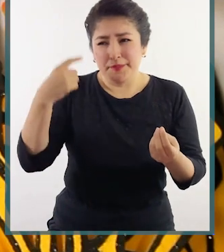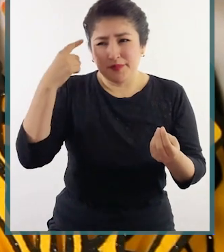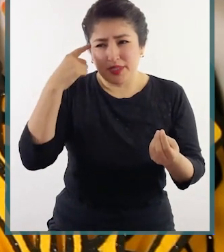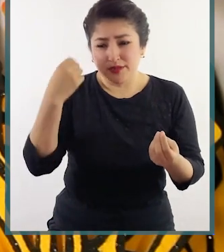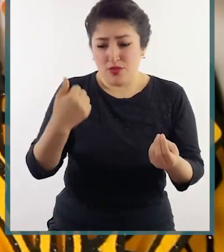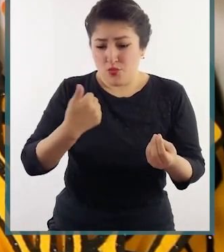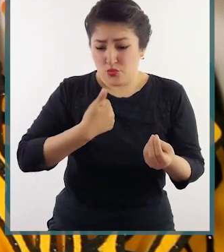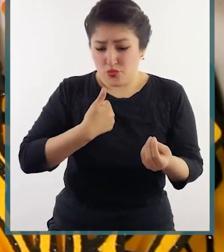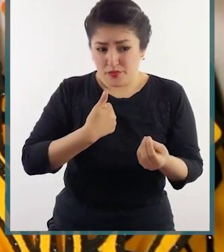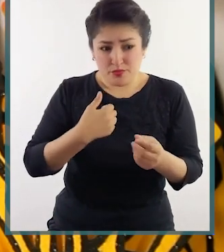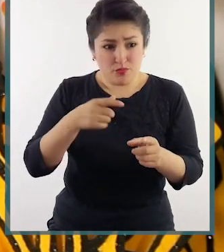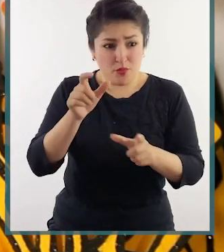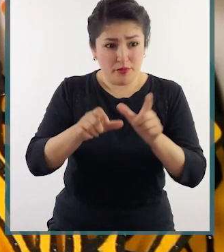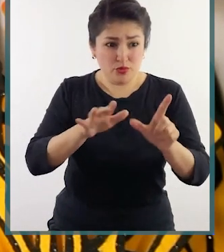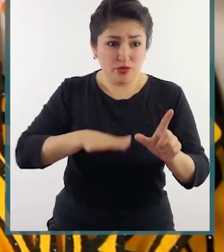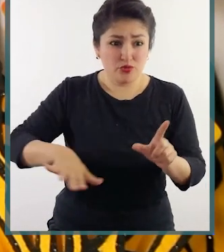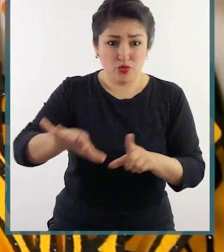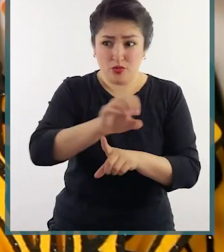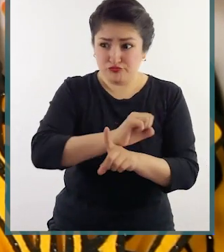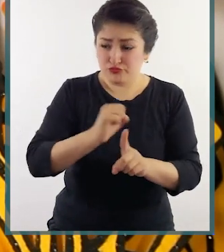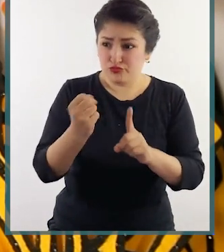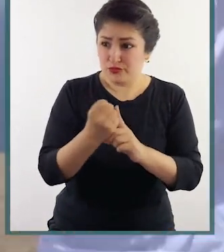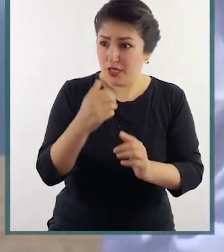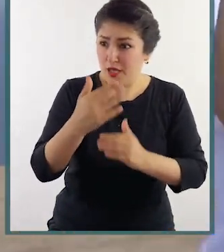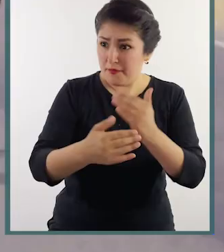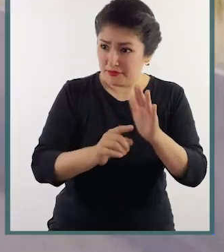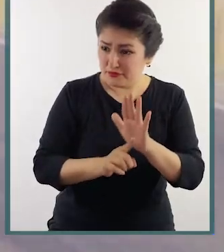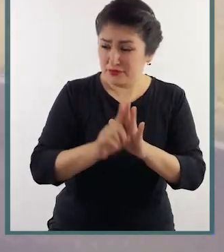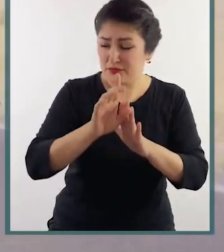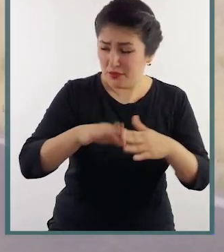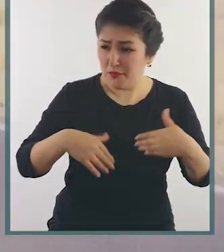para desarrollarnos como sociedad es universal.